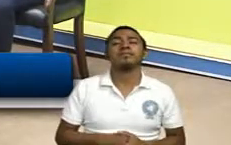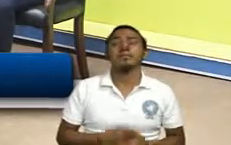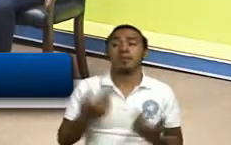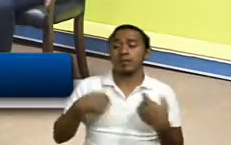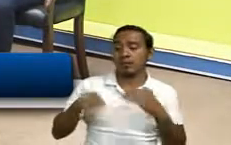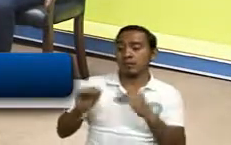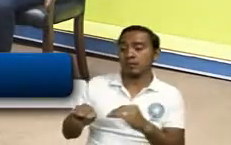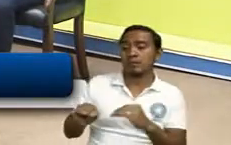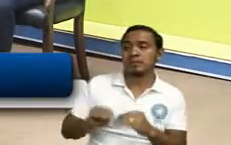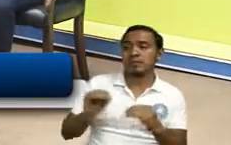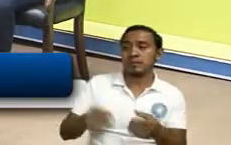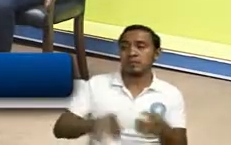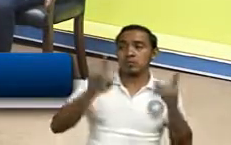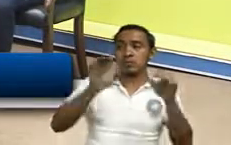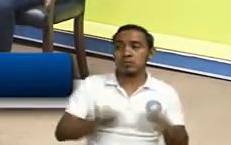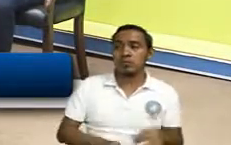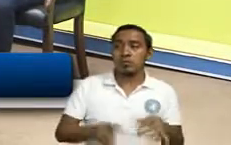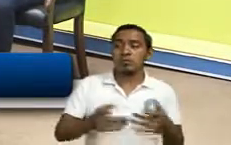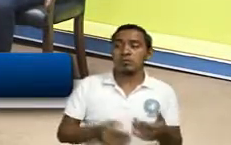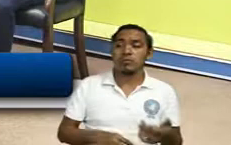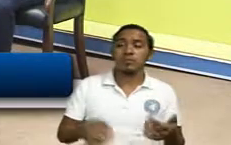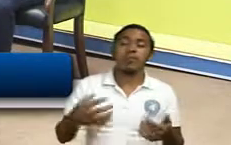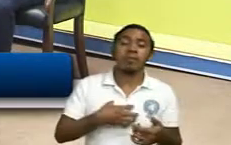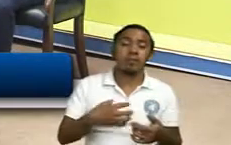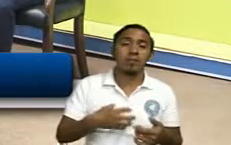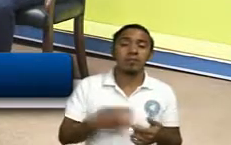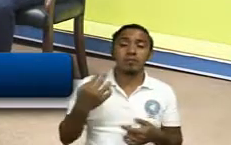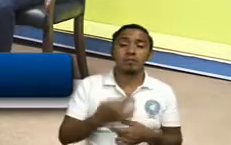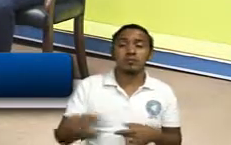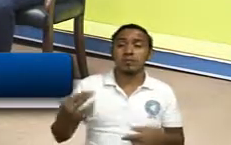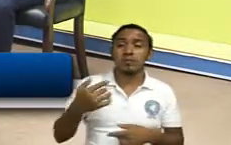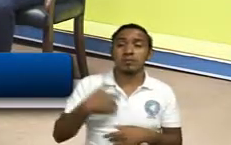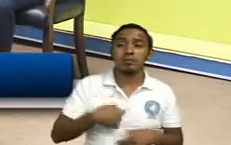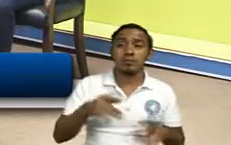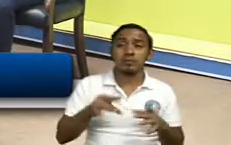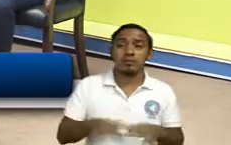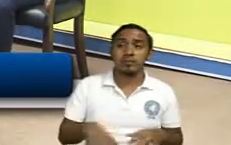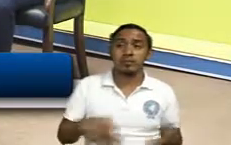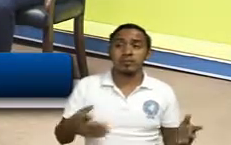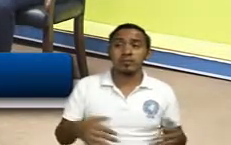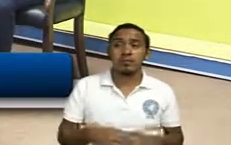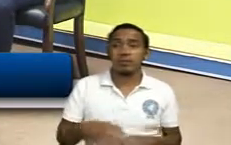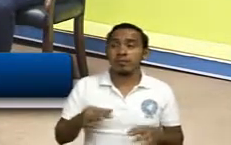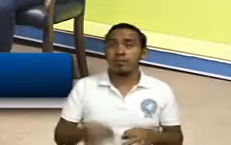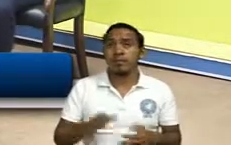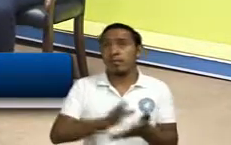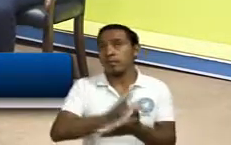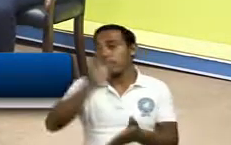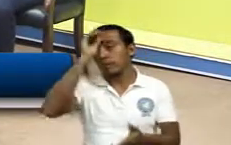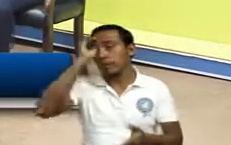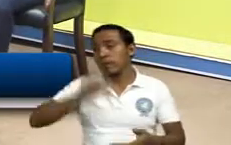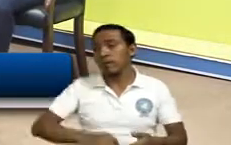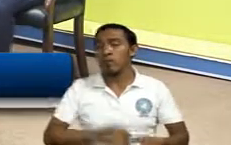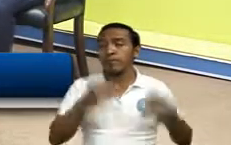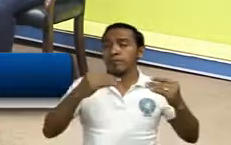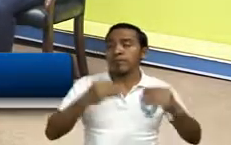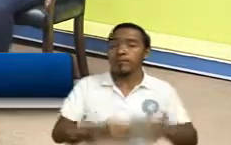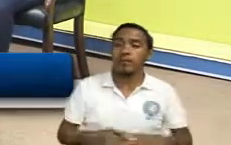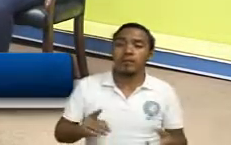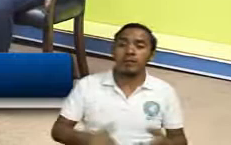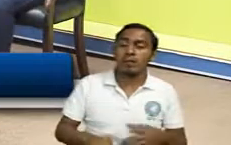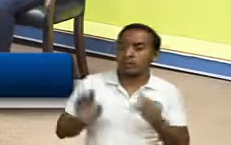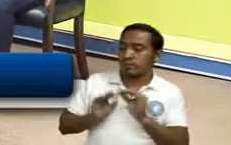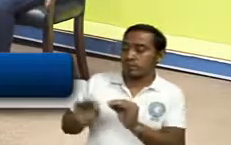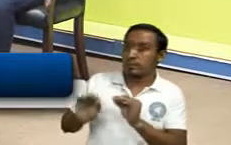de computación en donde existe un software en el cual ellos pueden utilizar para educarse. Se les enseña a